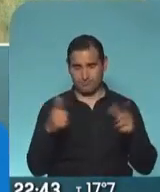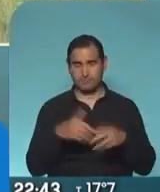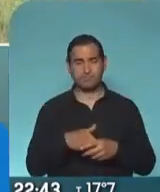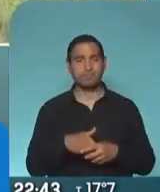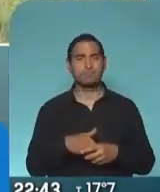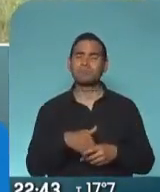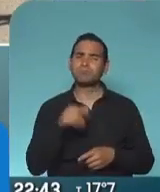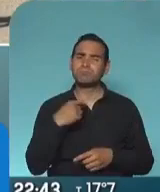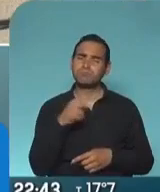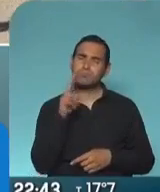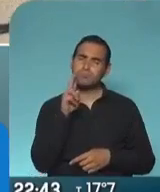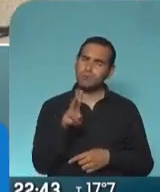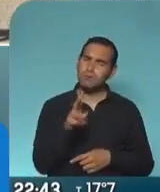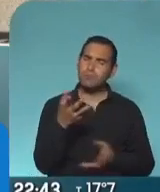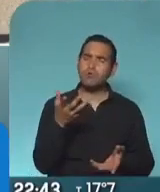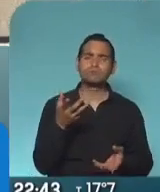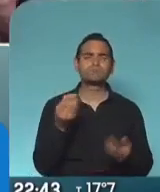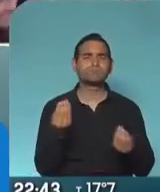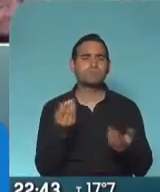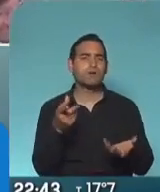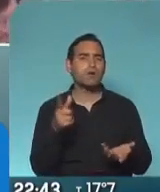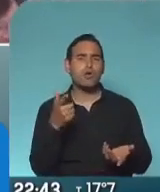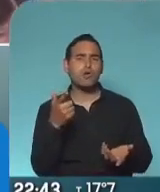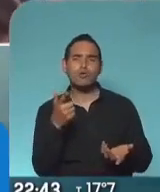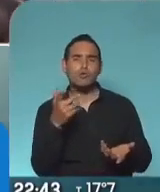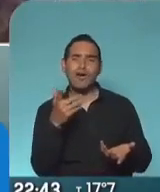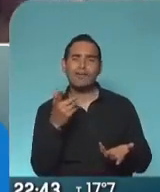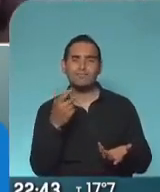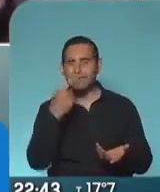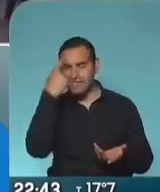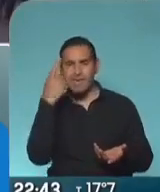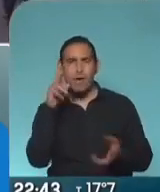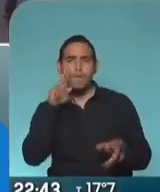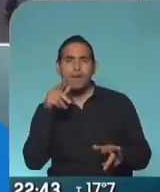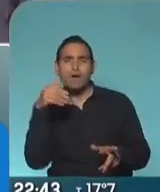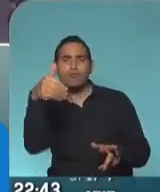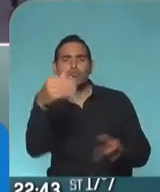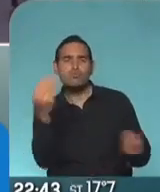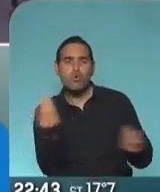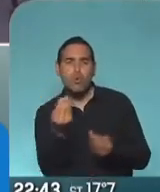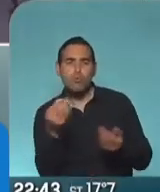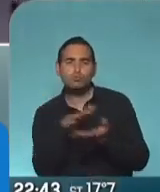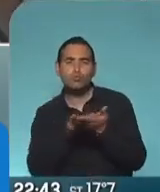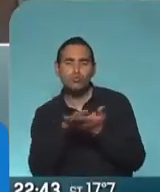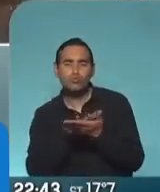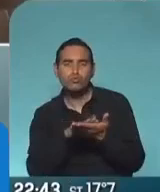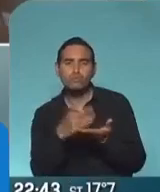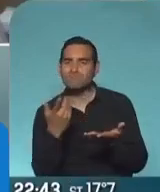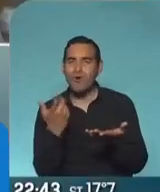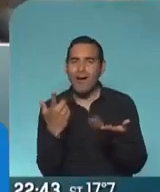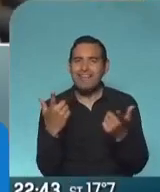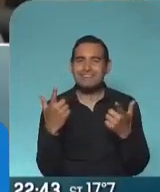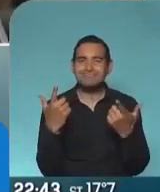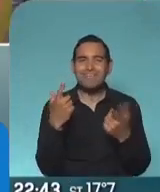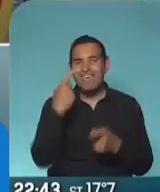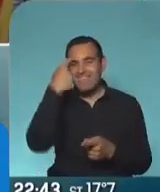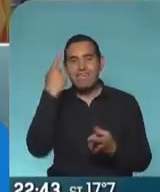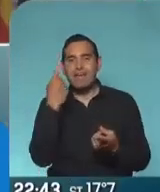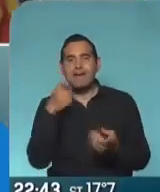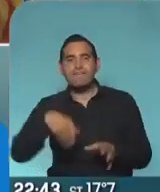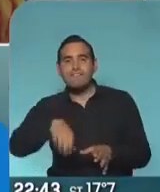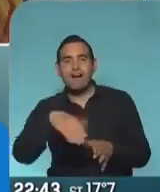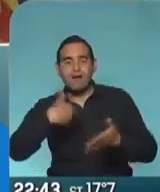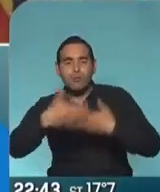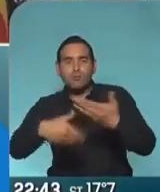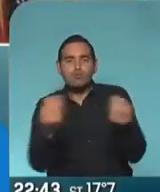tiene como resultado de esto es que no hay una hoja de ruta del independentismo catalán, es decir, que no hay una perspectiva política, no hay una idea de hacia dónde